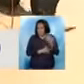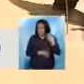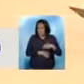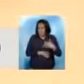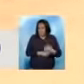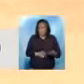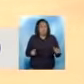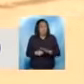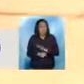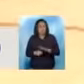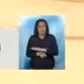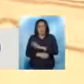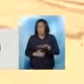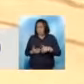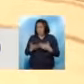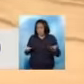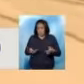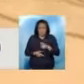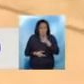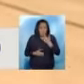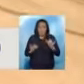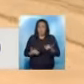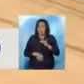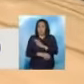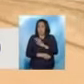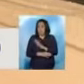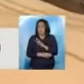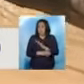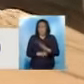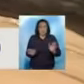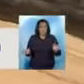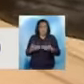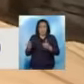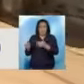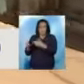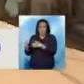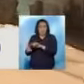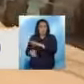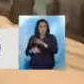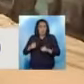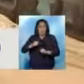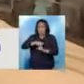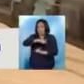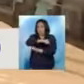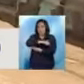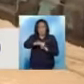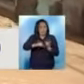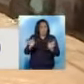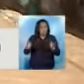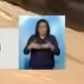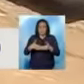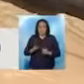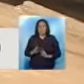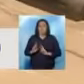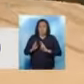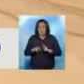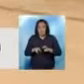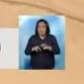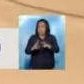inundar absolutamente todo y a estas horas de la tarde están cerradas absolutamente todos los puentes que cruzan el río Piura, que